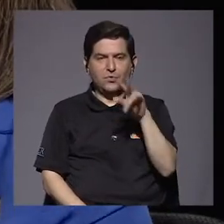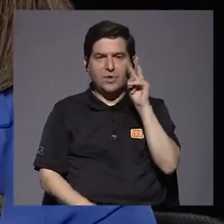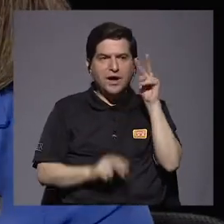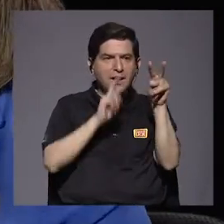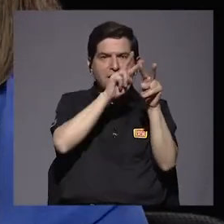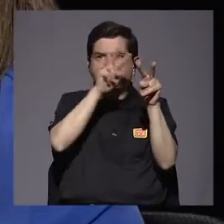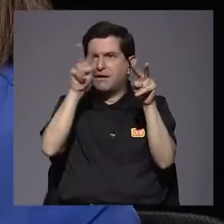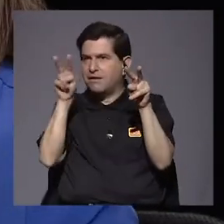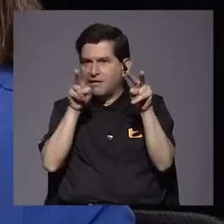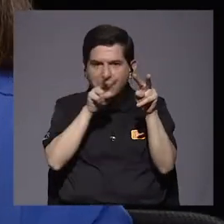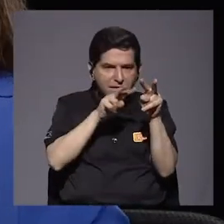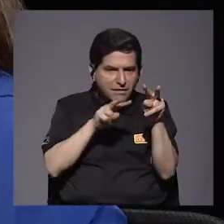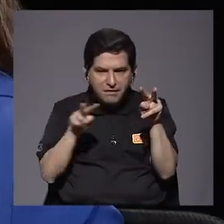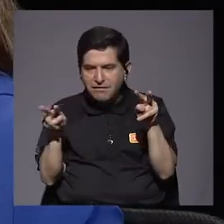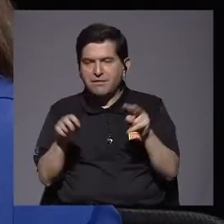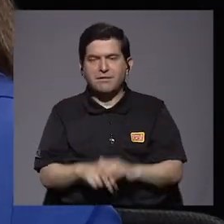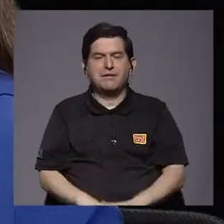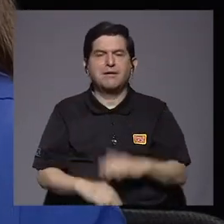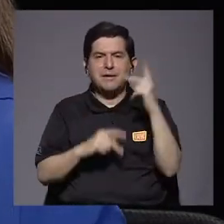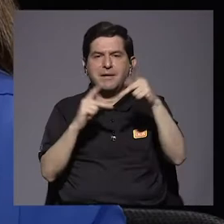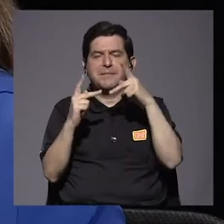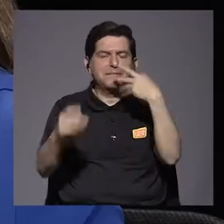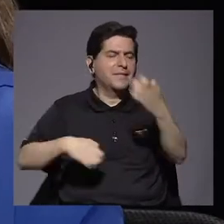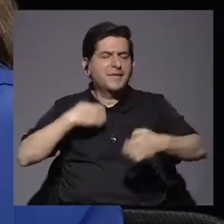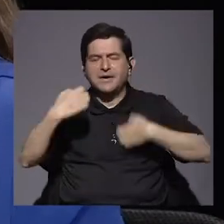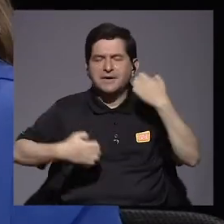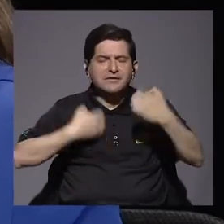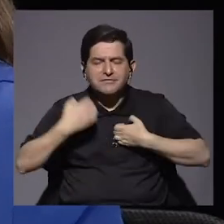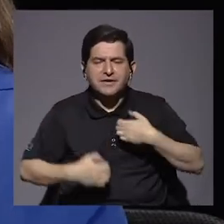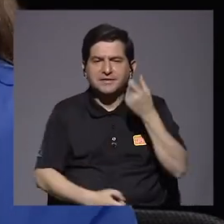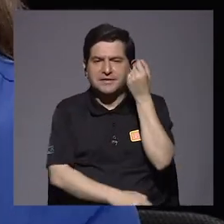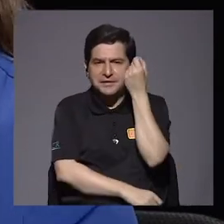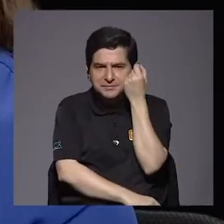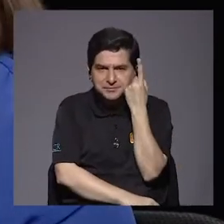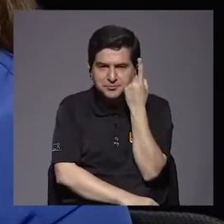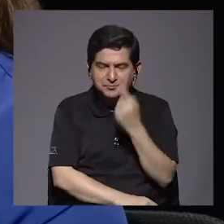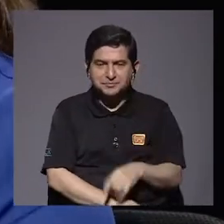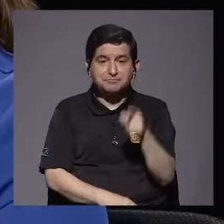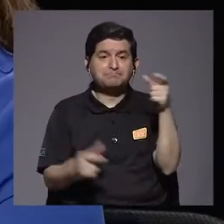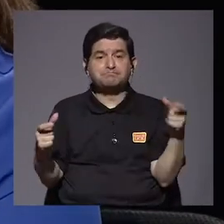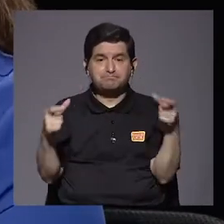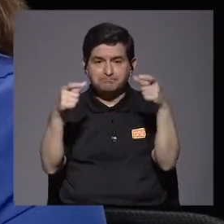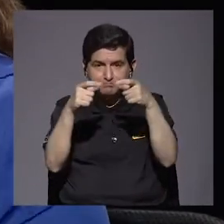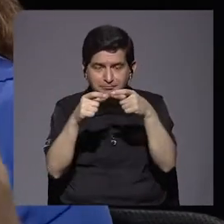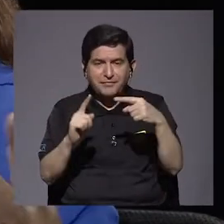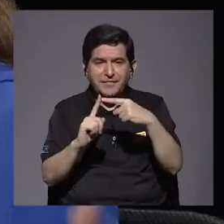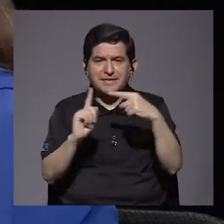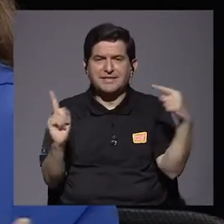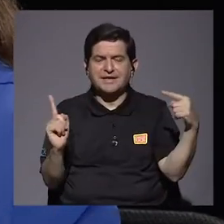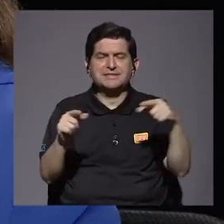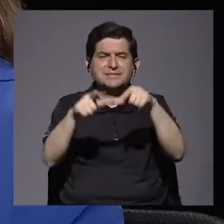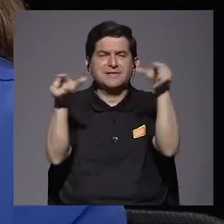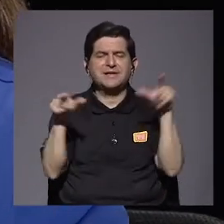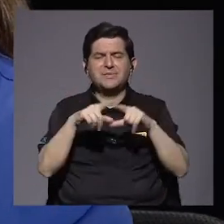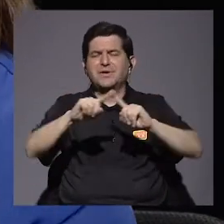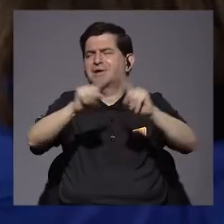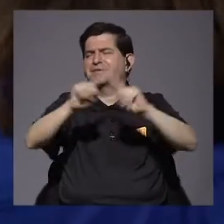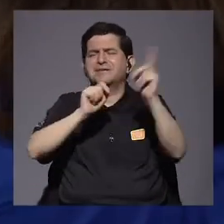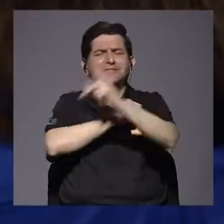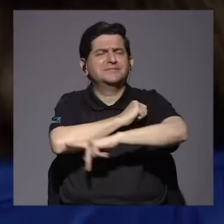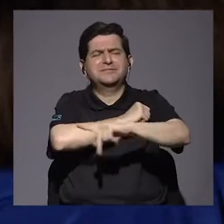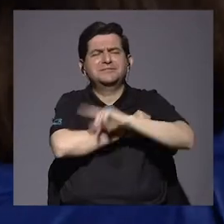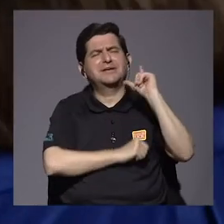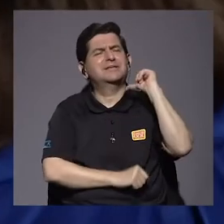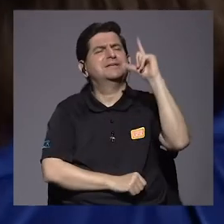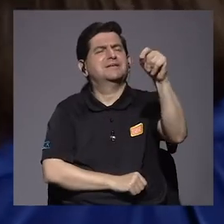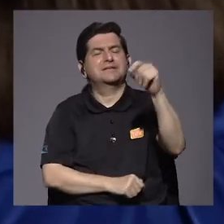ellos fue de total y perfecta emoción, cuando usted entiende que están conectándose desde los lugares más remotos del país. Y